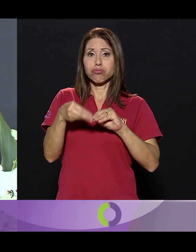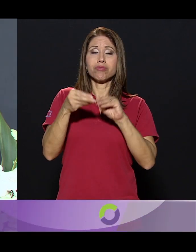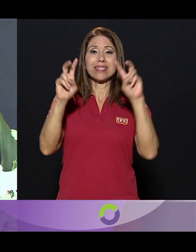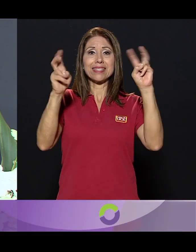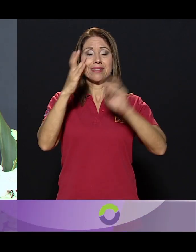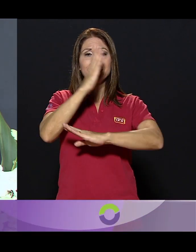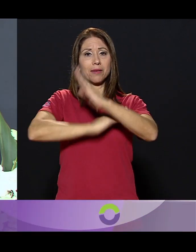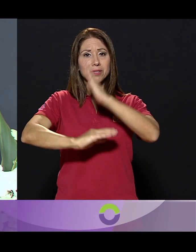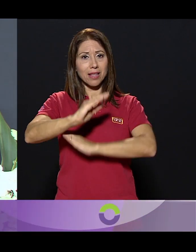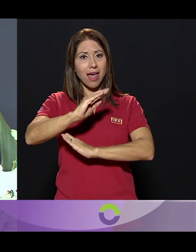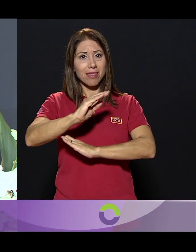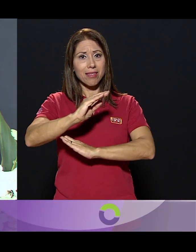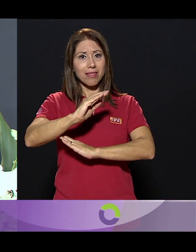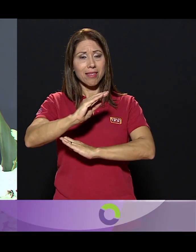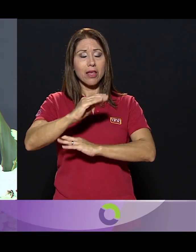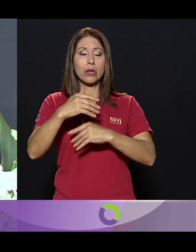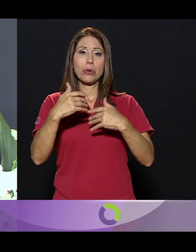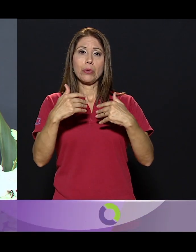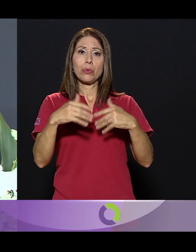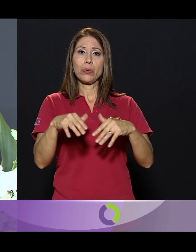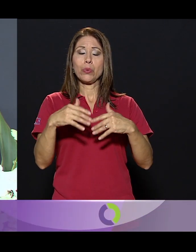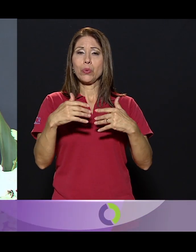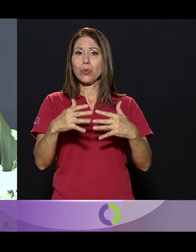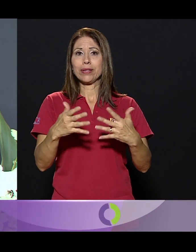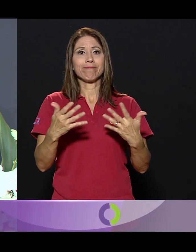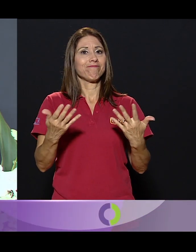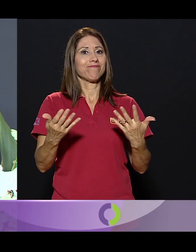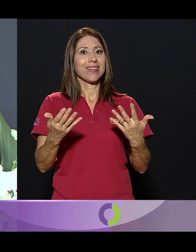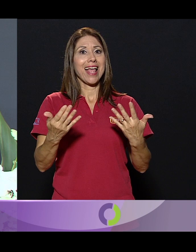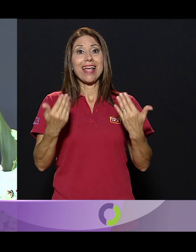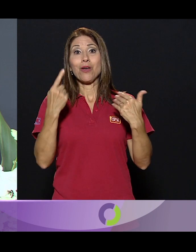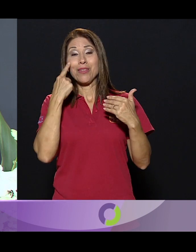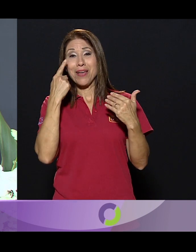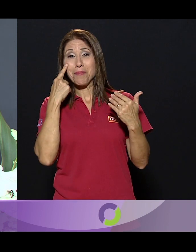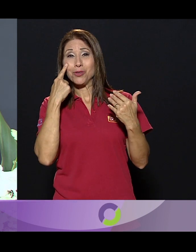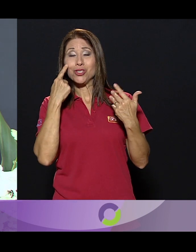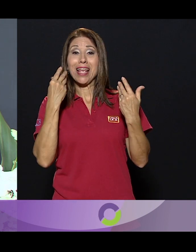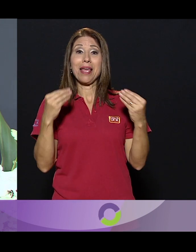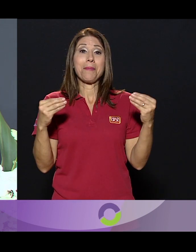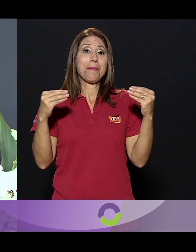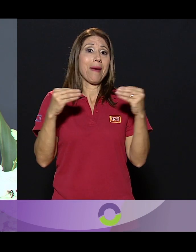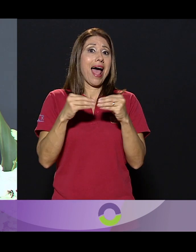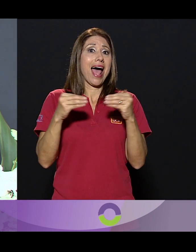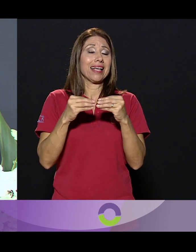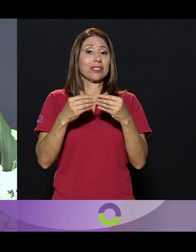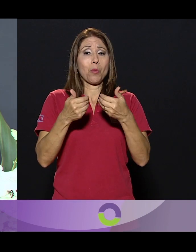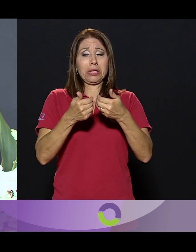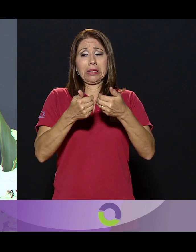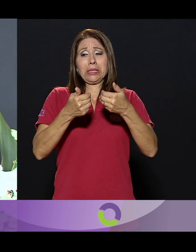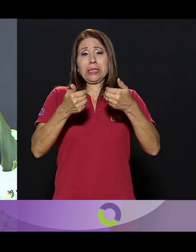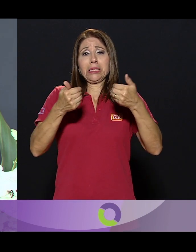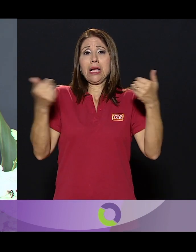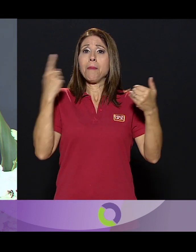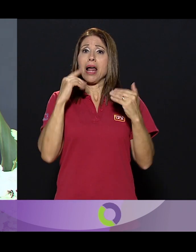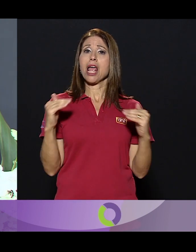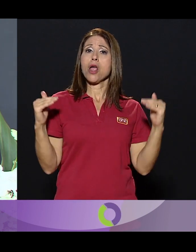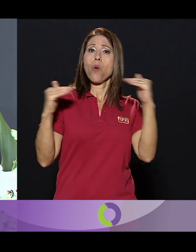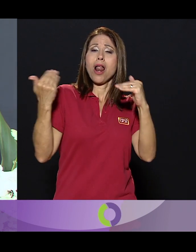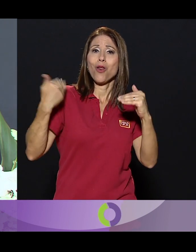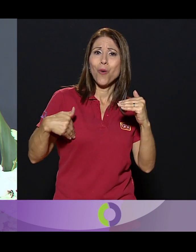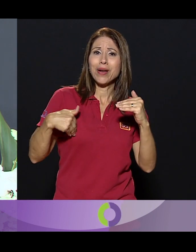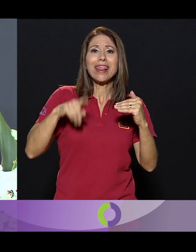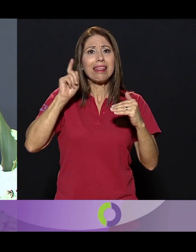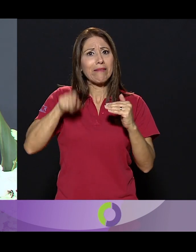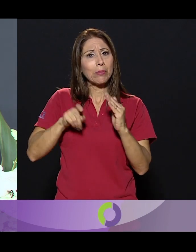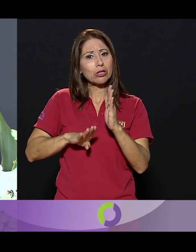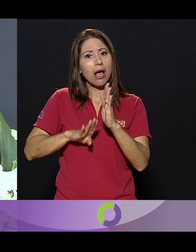la variable discapacidad, la distancia hacia el hombre es bastante más alta. Hay que pasar otros